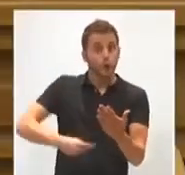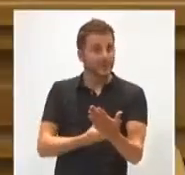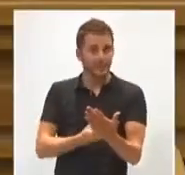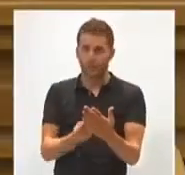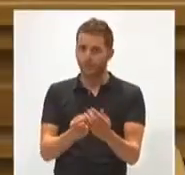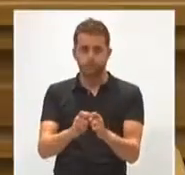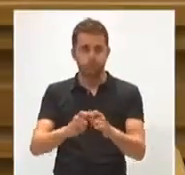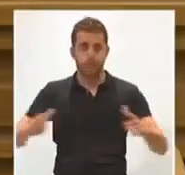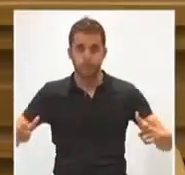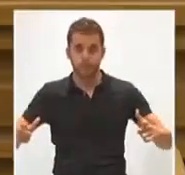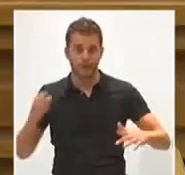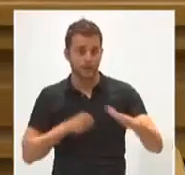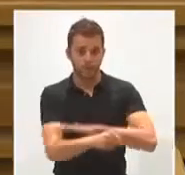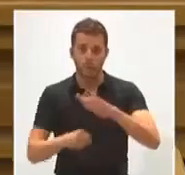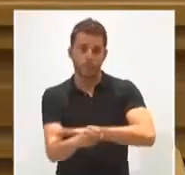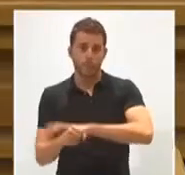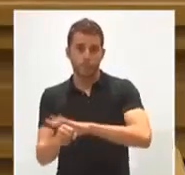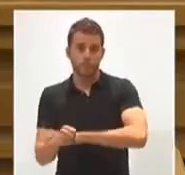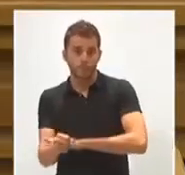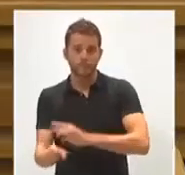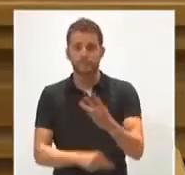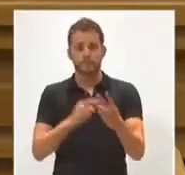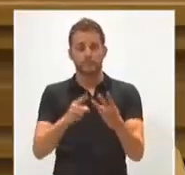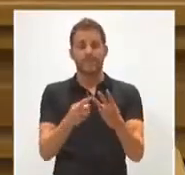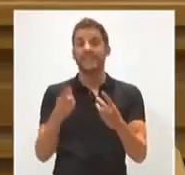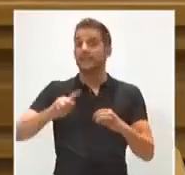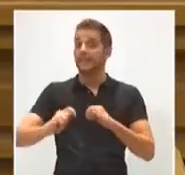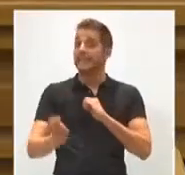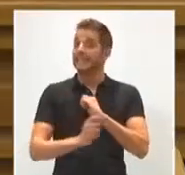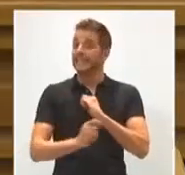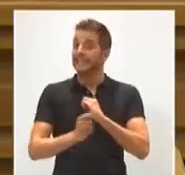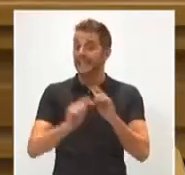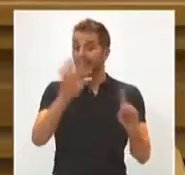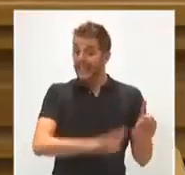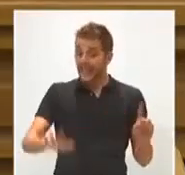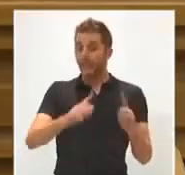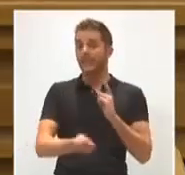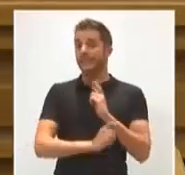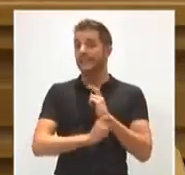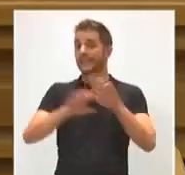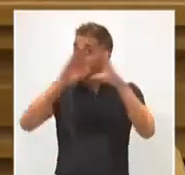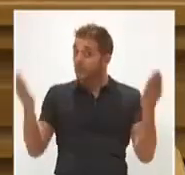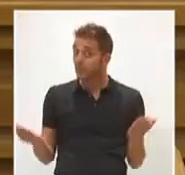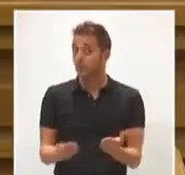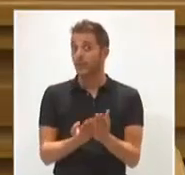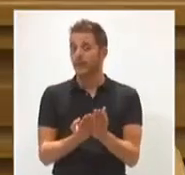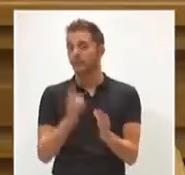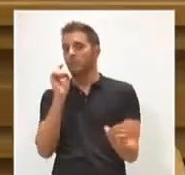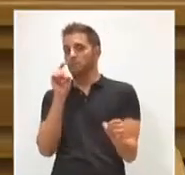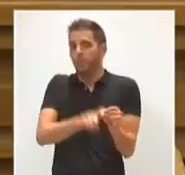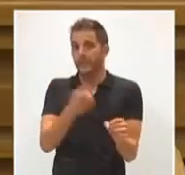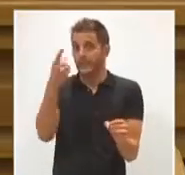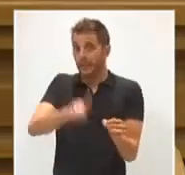que haga el mayor esfuerzo posible en todas las estrategias que se marcan a nivel nacional y mundial y por supuesto también